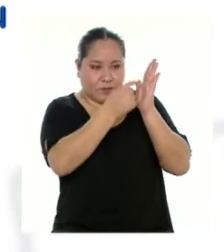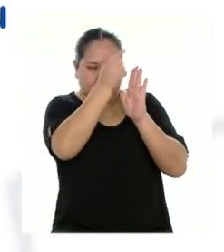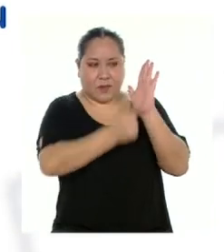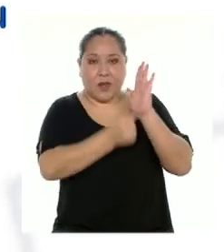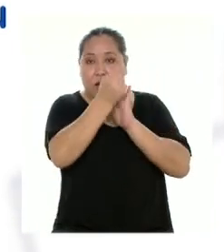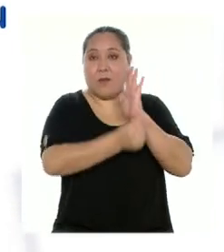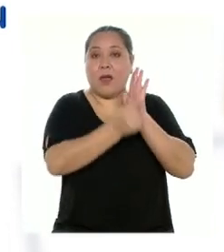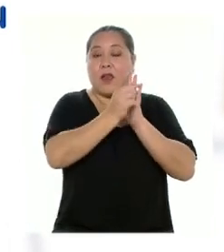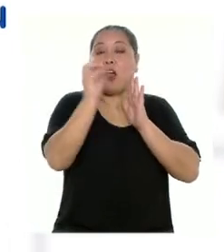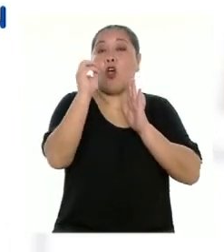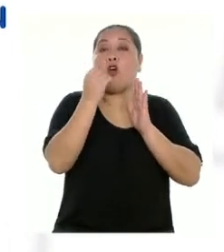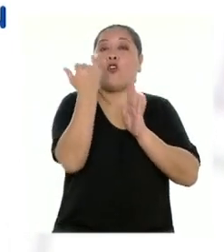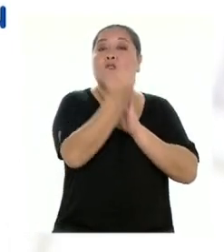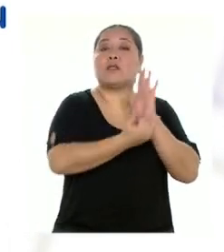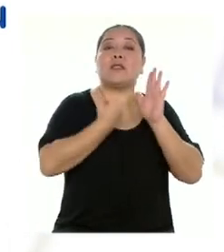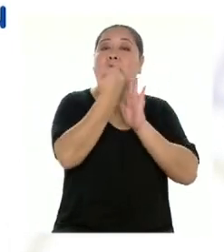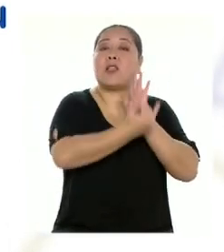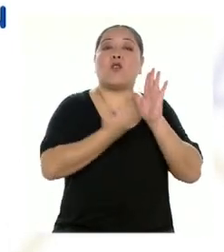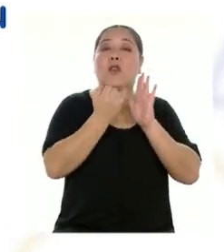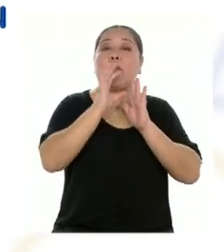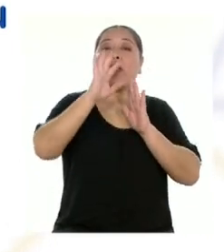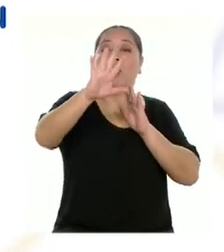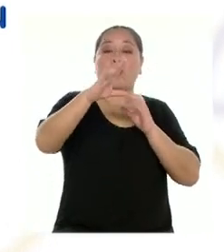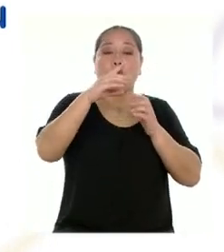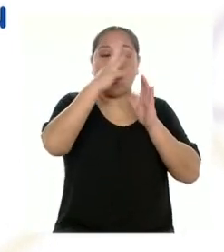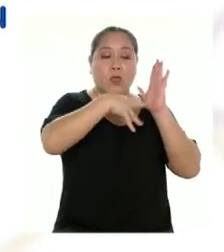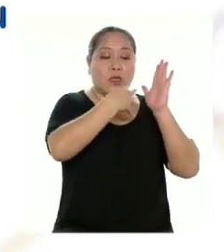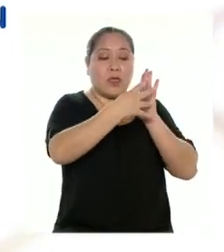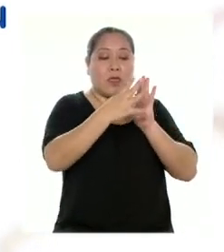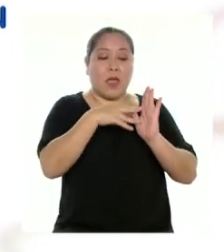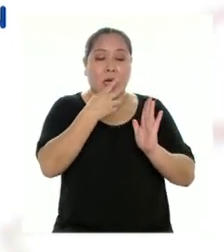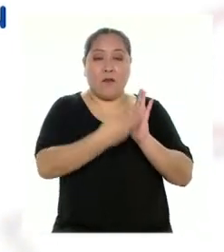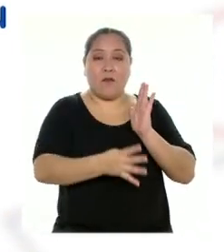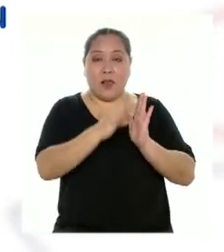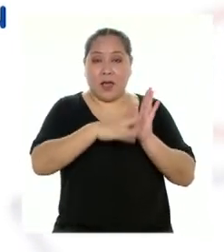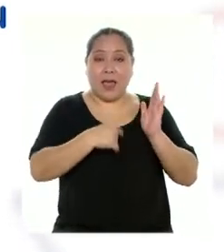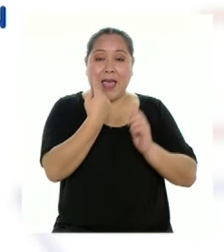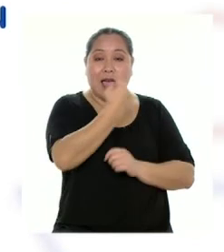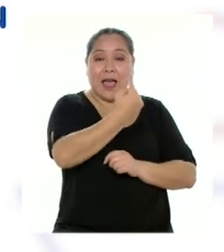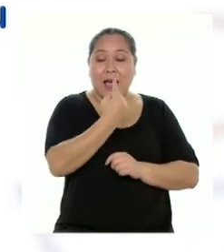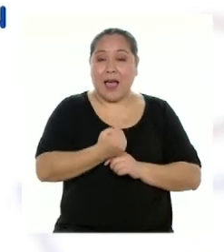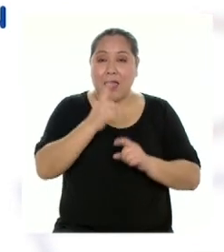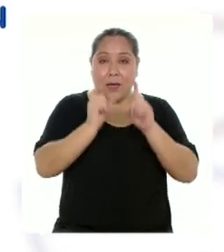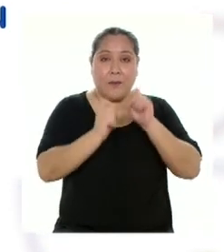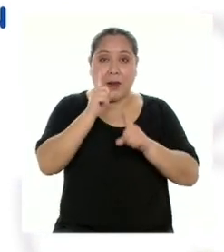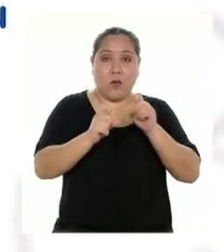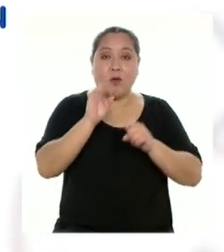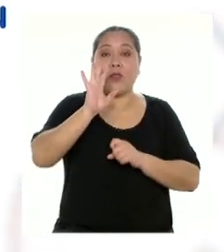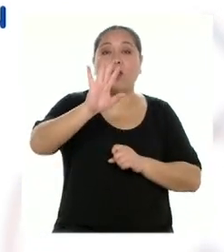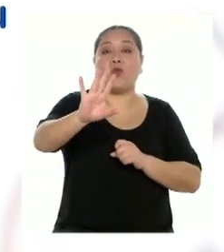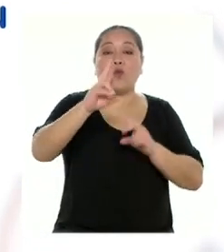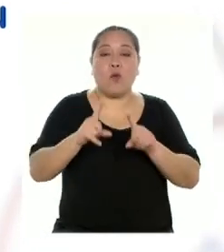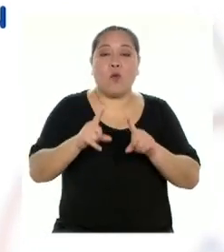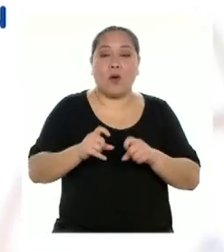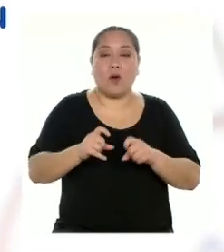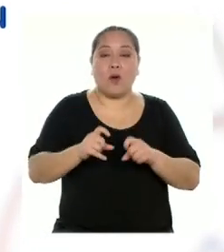gráficos circulares para sus tablas de frecuencias en cada una de las preguntas de su encuesta.